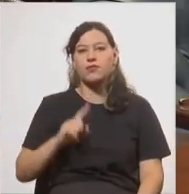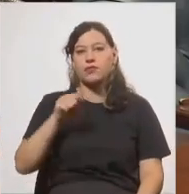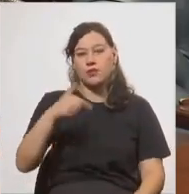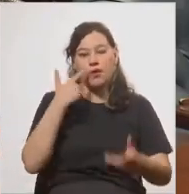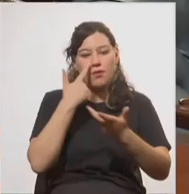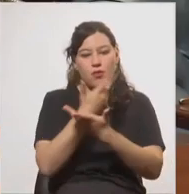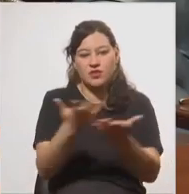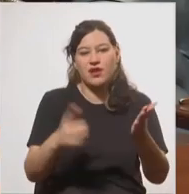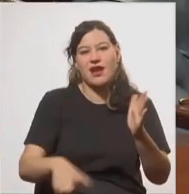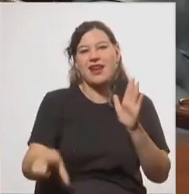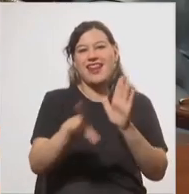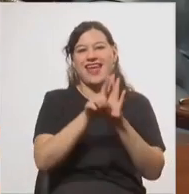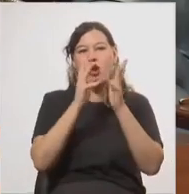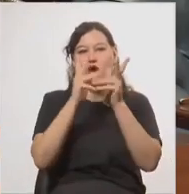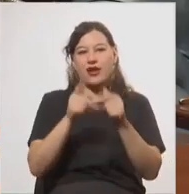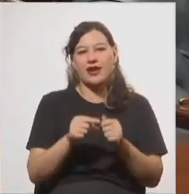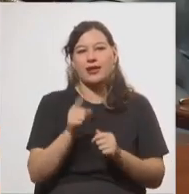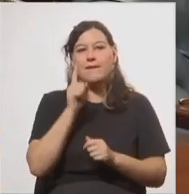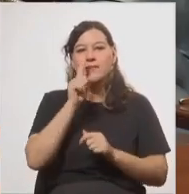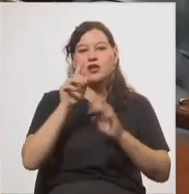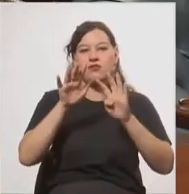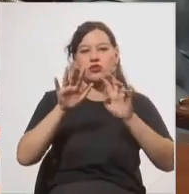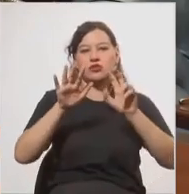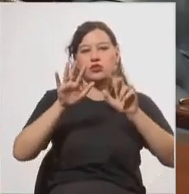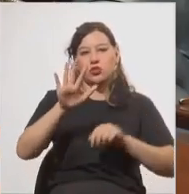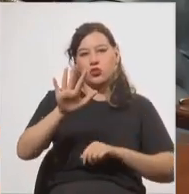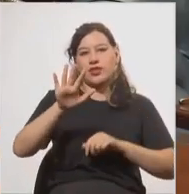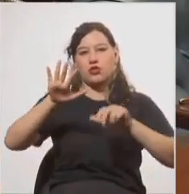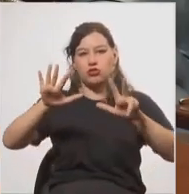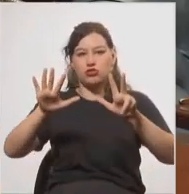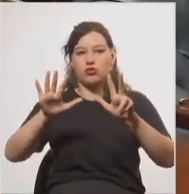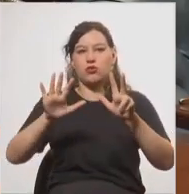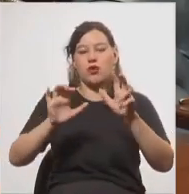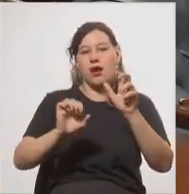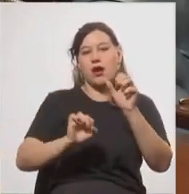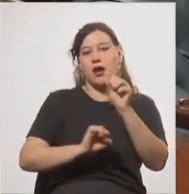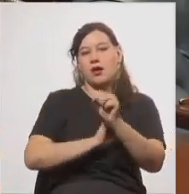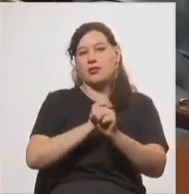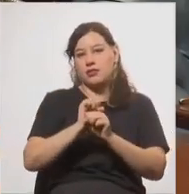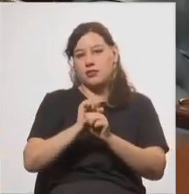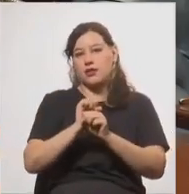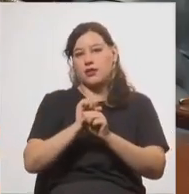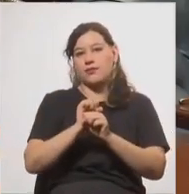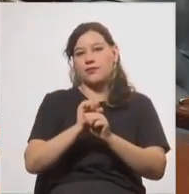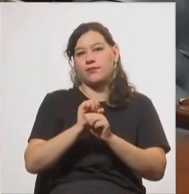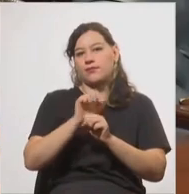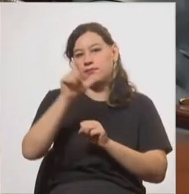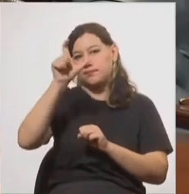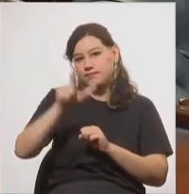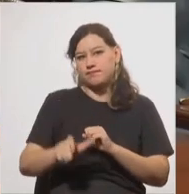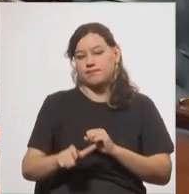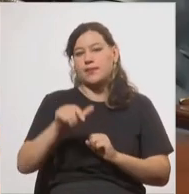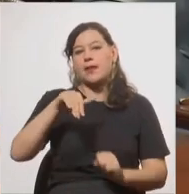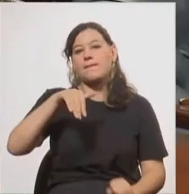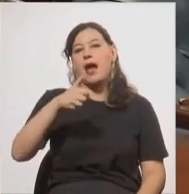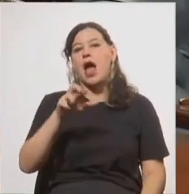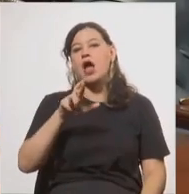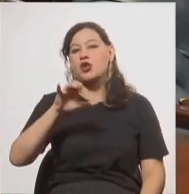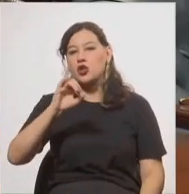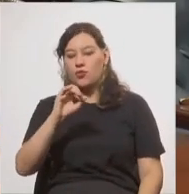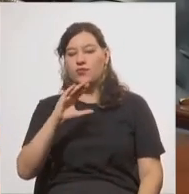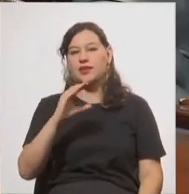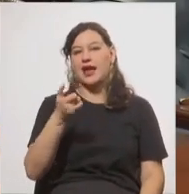nuestra ley orgánica del año 58 durante el rectorado del doctor Mario Casinoni.